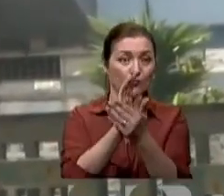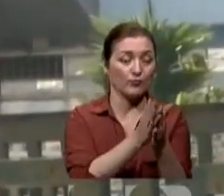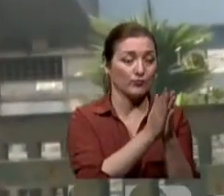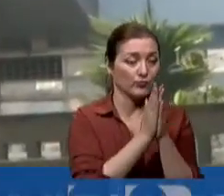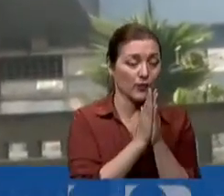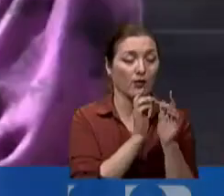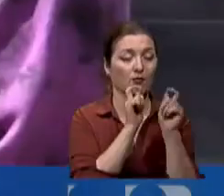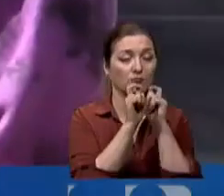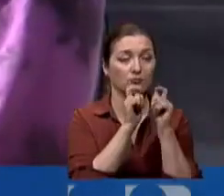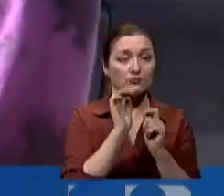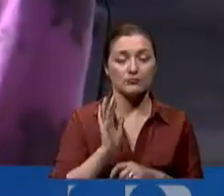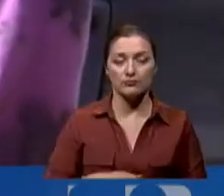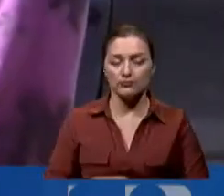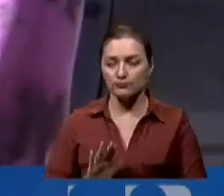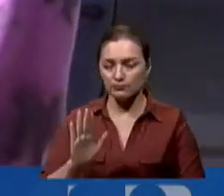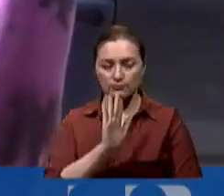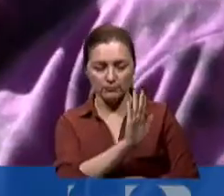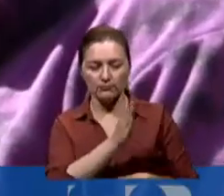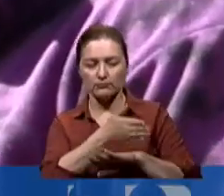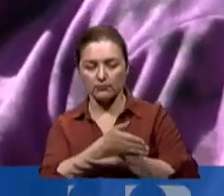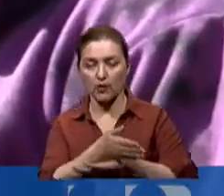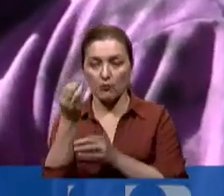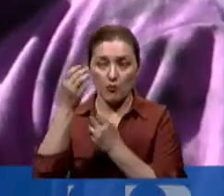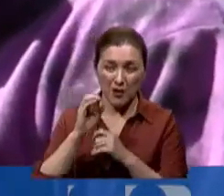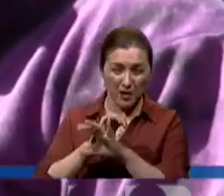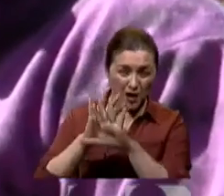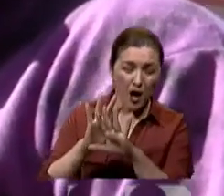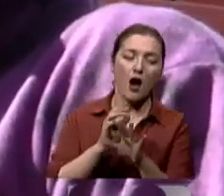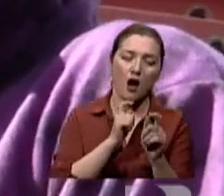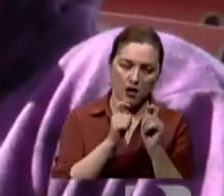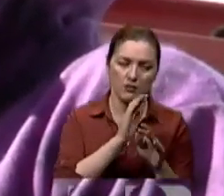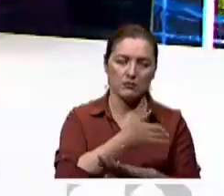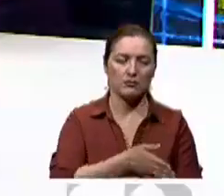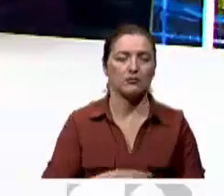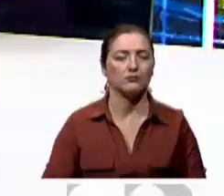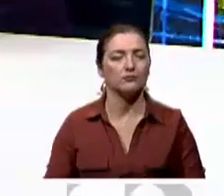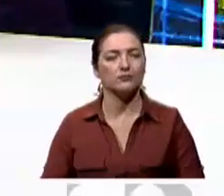Marín. La entidad señaló que se pronunciará una vez que cuente con la información completa del caso.